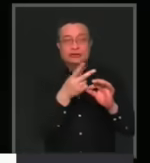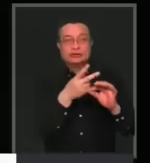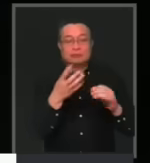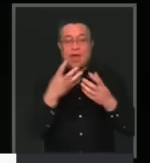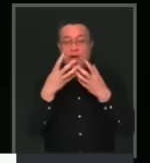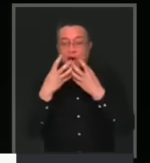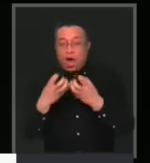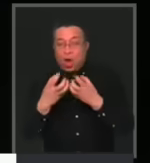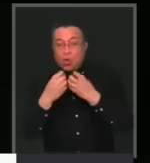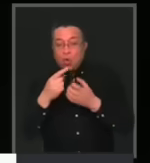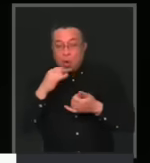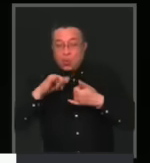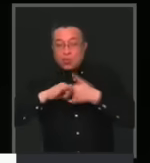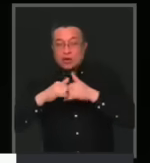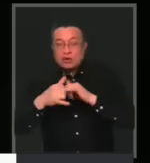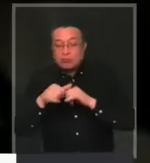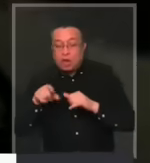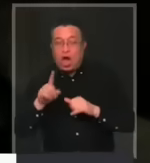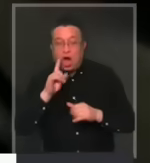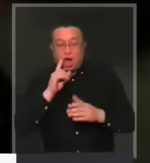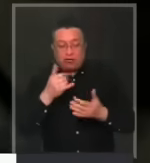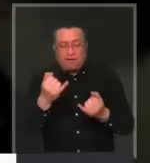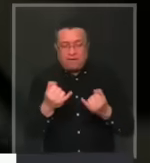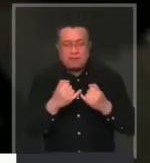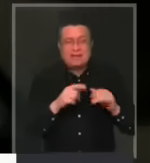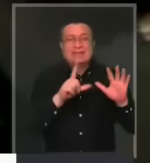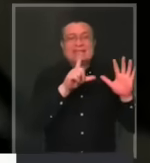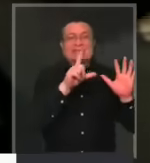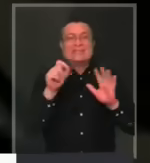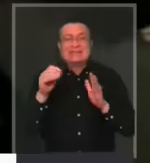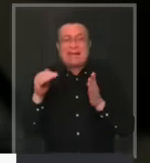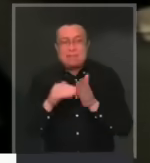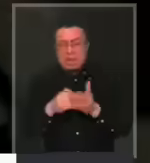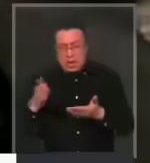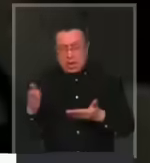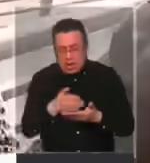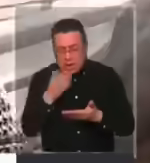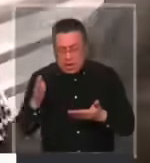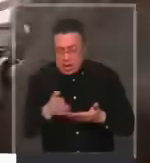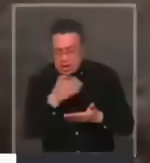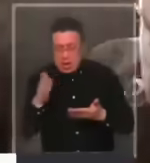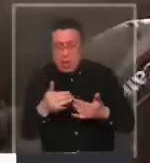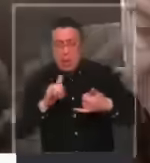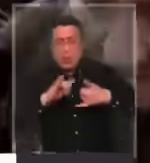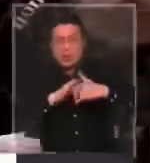audio que están en el informe de más de 700.000 páginas que tienen las conversaciones de